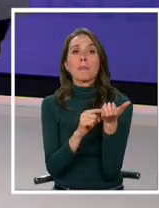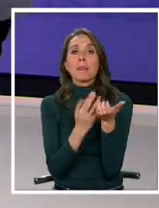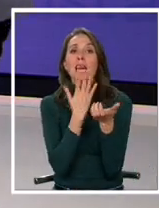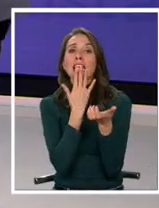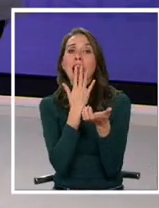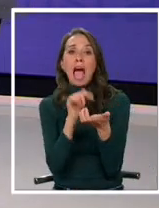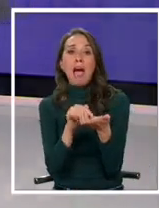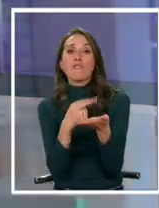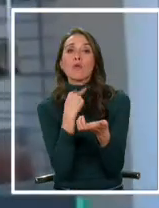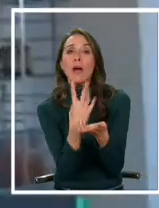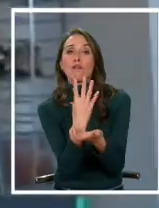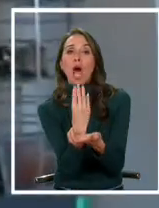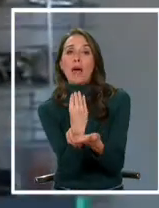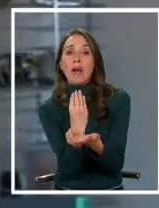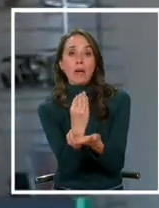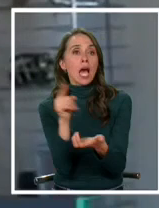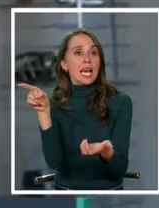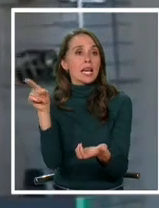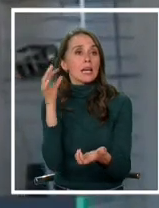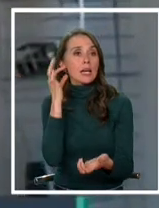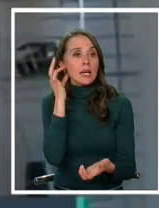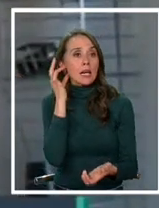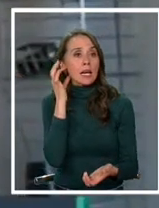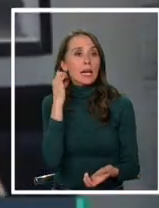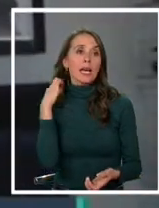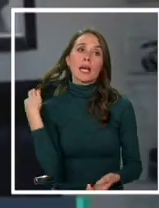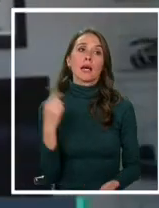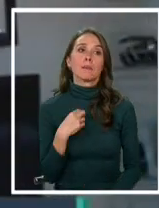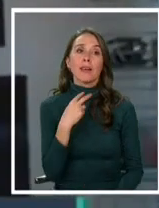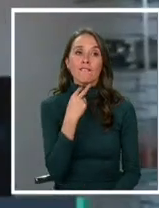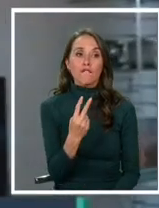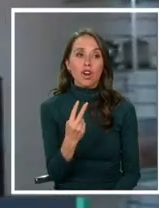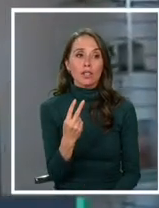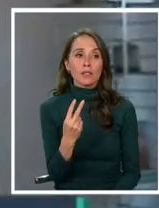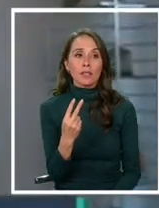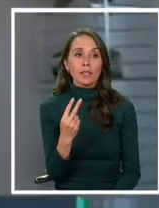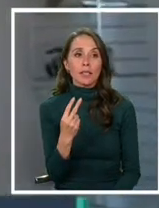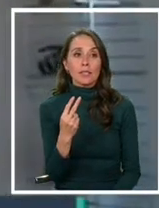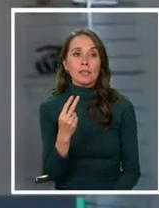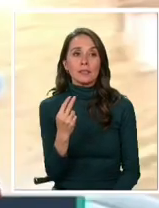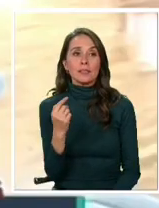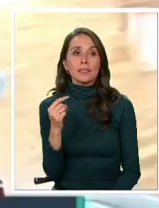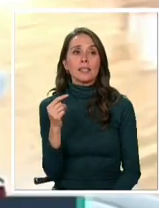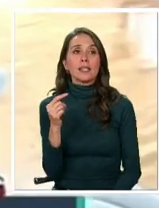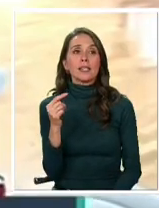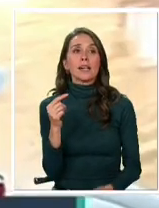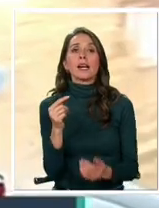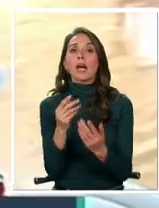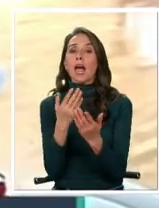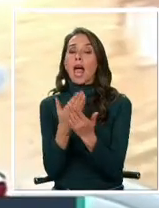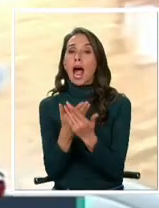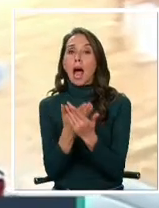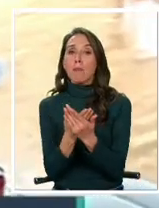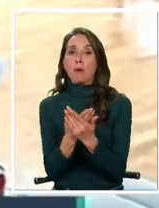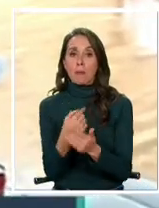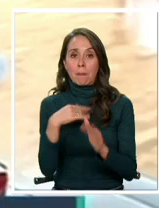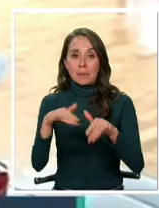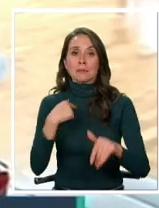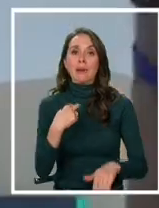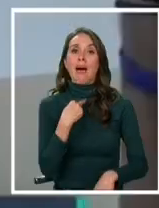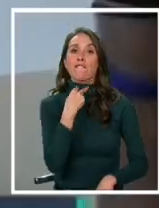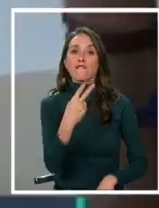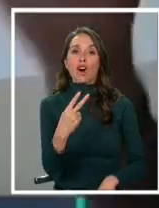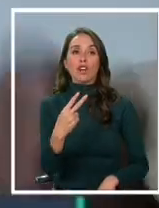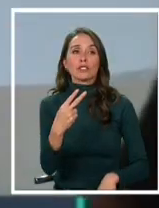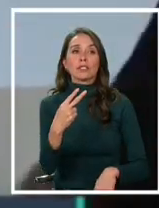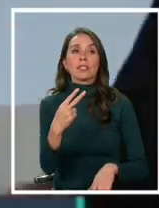los iPhone escuchemos un poco mi voz de las bromas Pues de todo tipo desde aprovecharte de tu propia voz para cuando